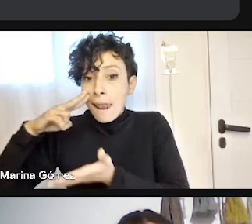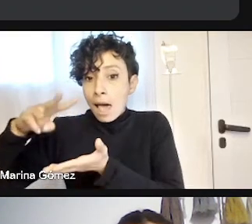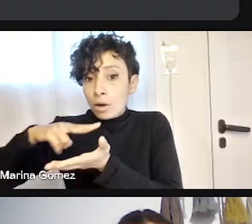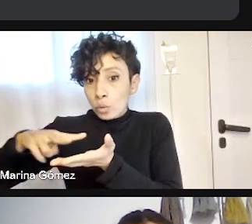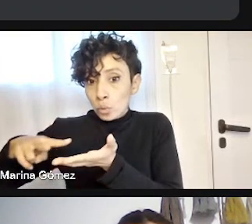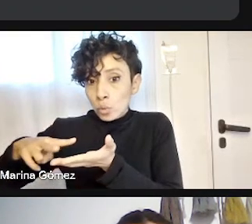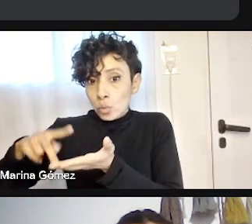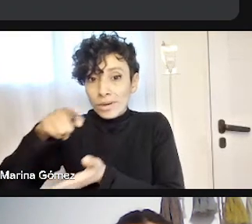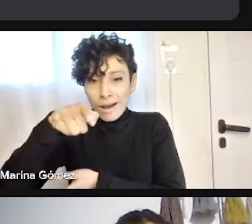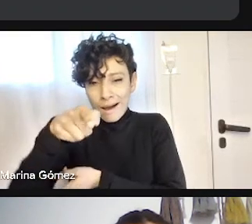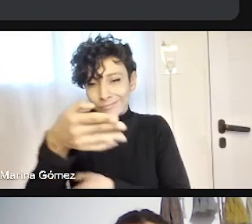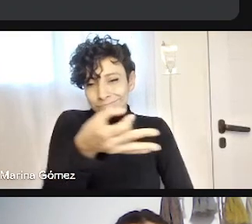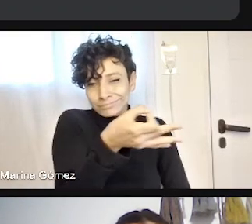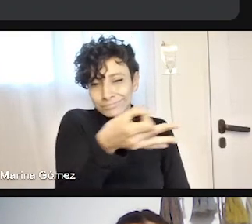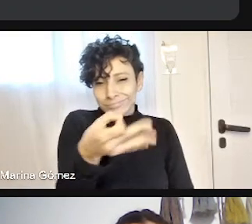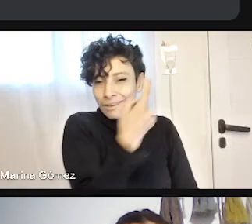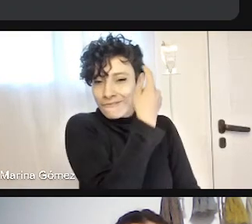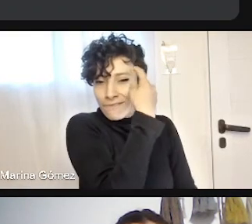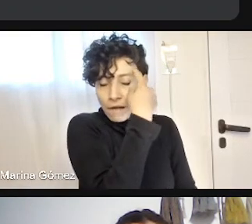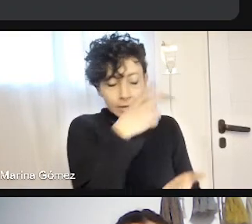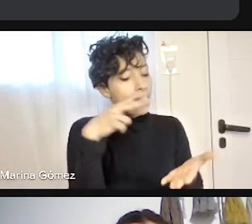leer.